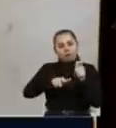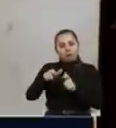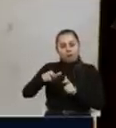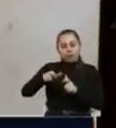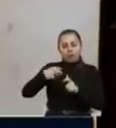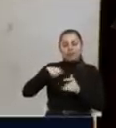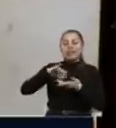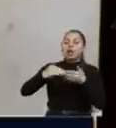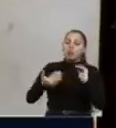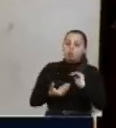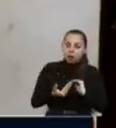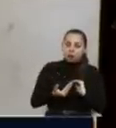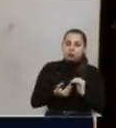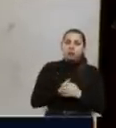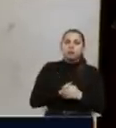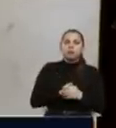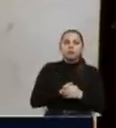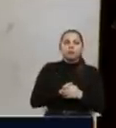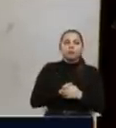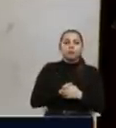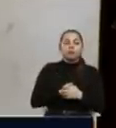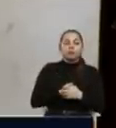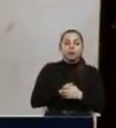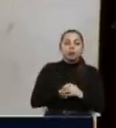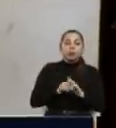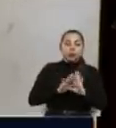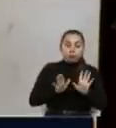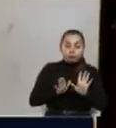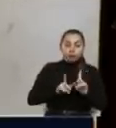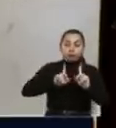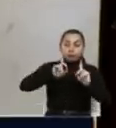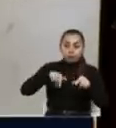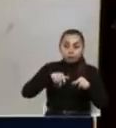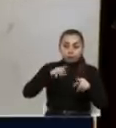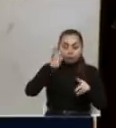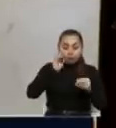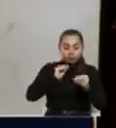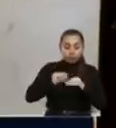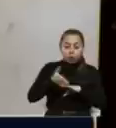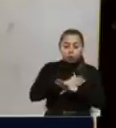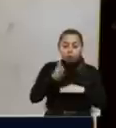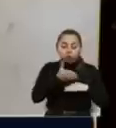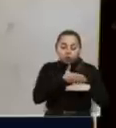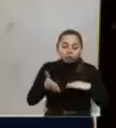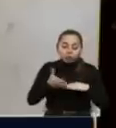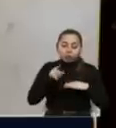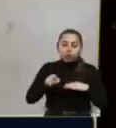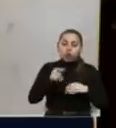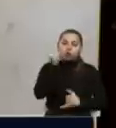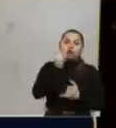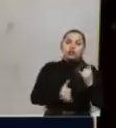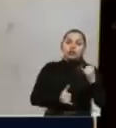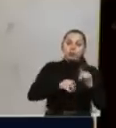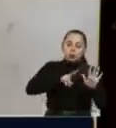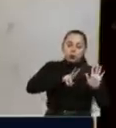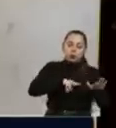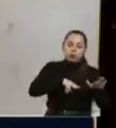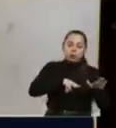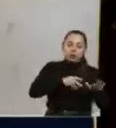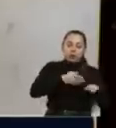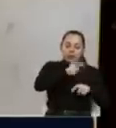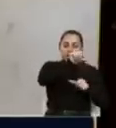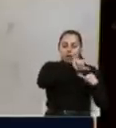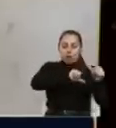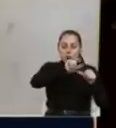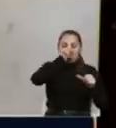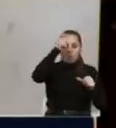paz, que no obstante que durante los últimos 7 meses del gobierno anterior,